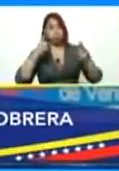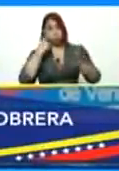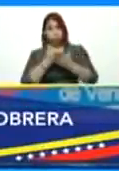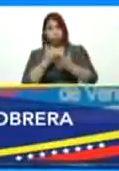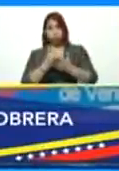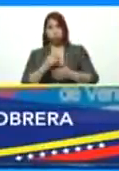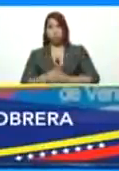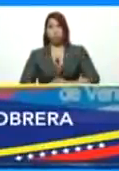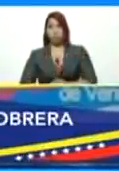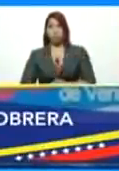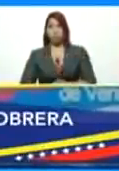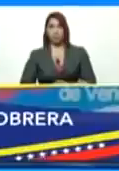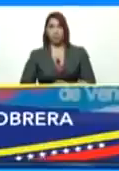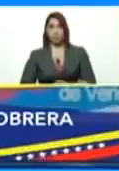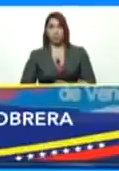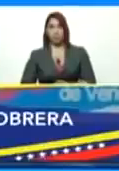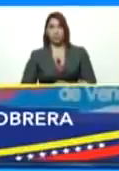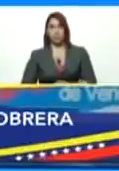ustedes